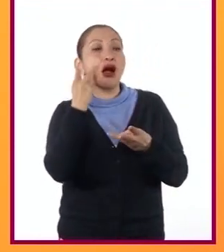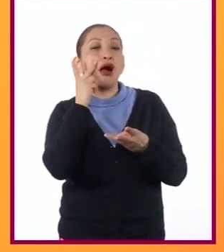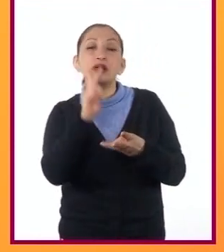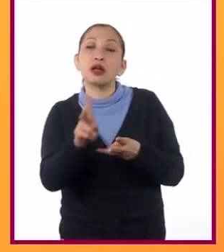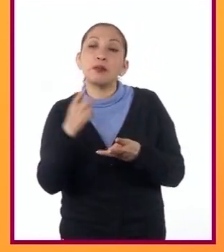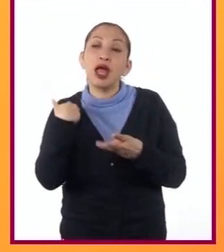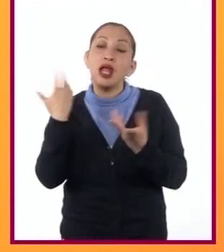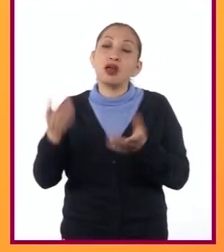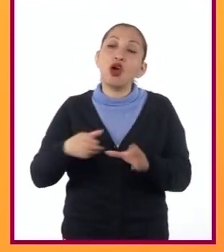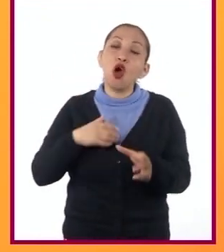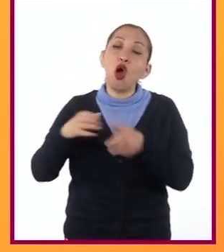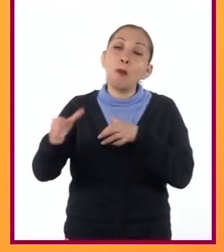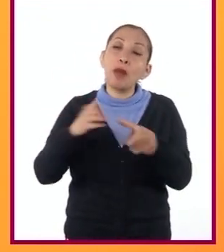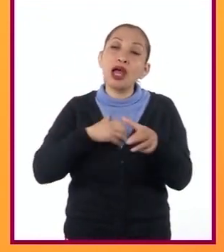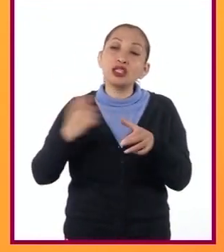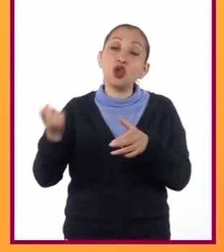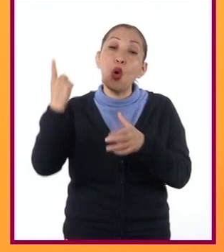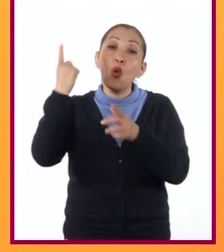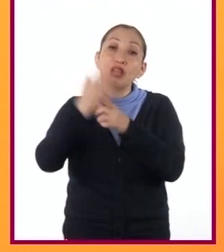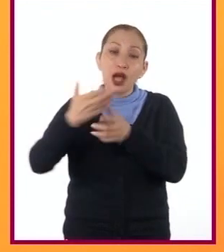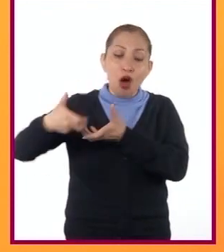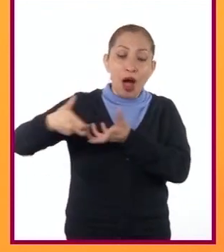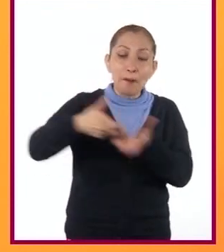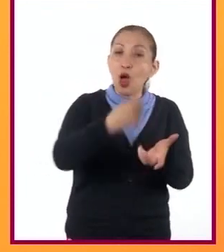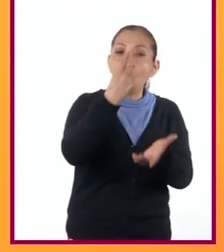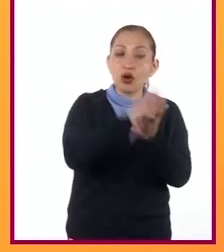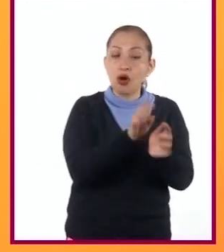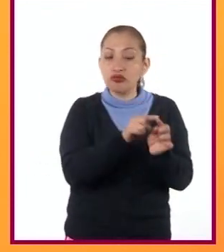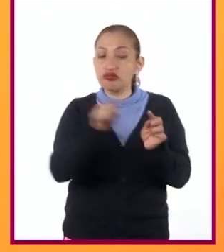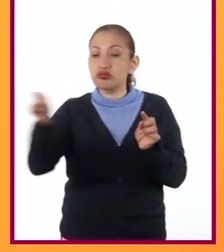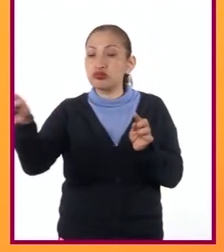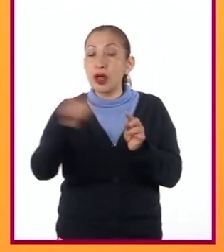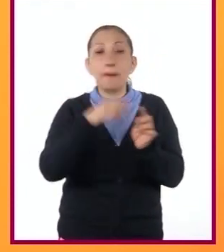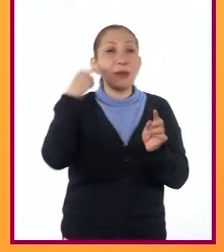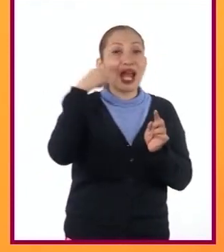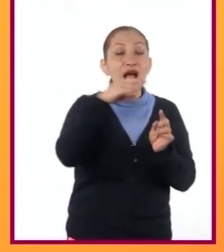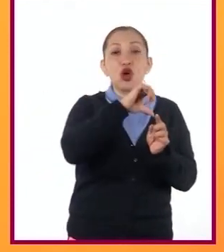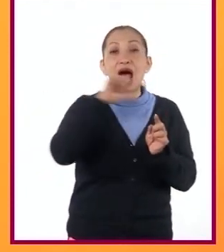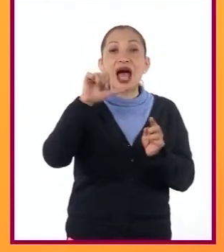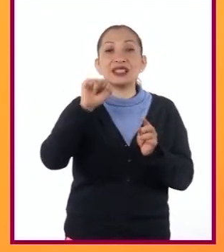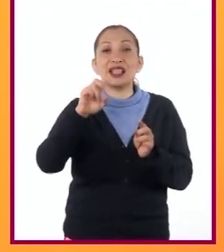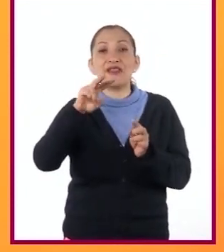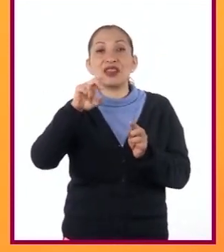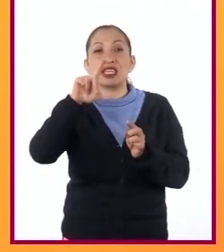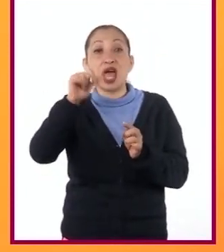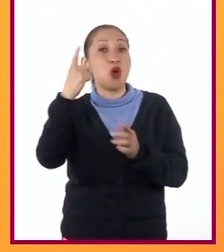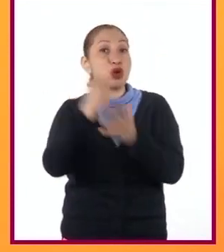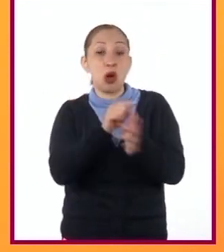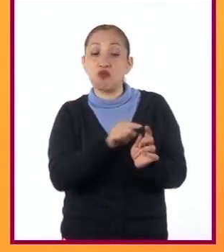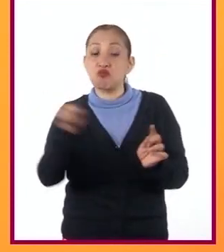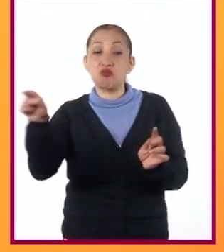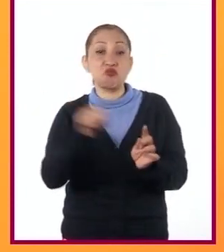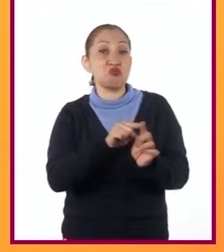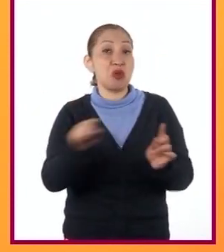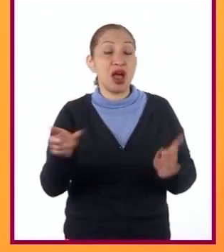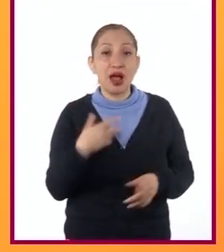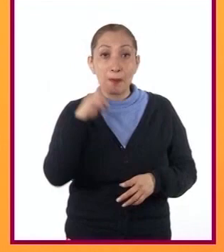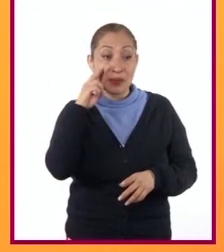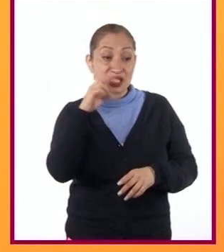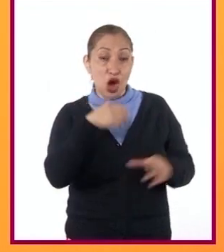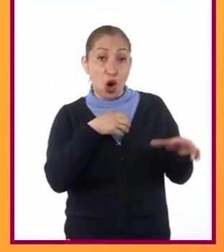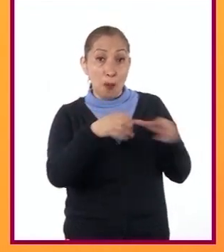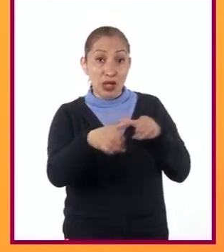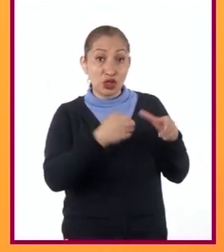comercio transatlántico a una sola vía exclusiva, el eje Veracruz-Sevilla. Como pueden darse cuenta, el